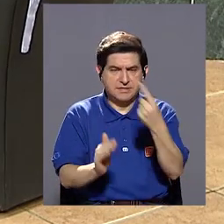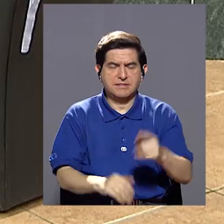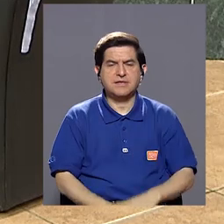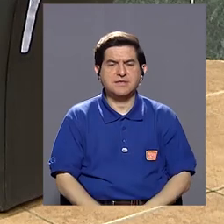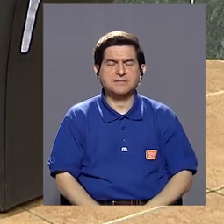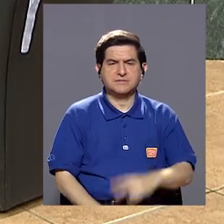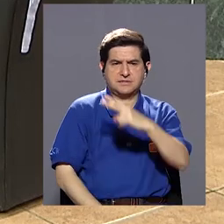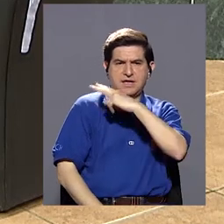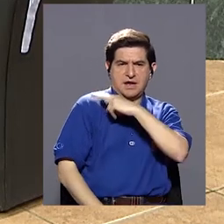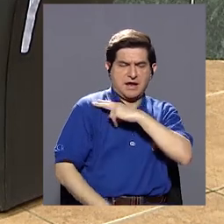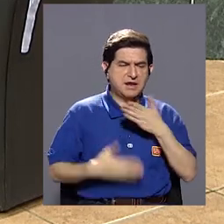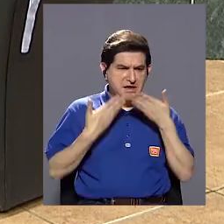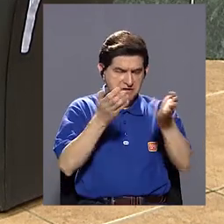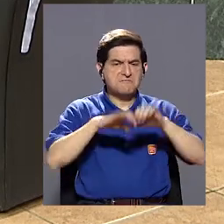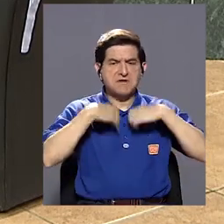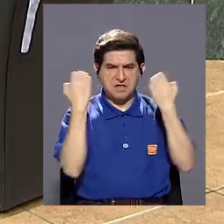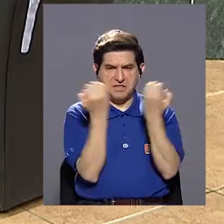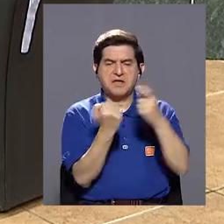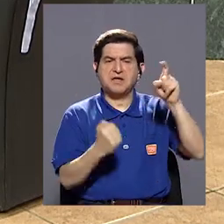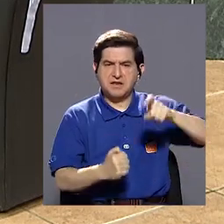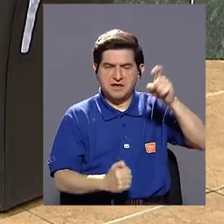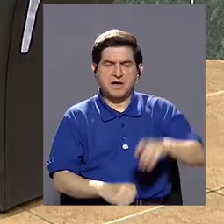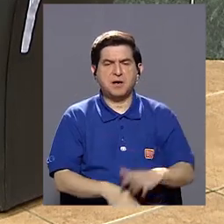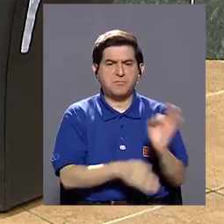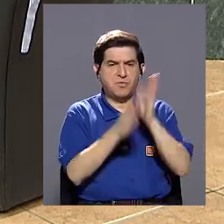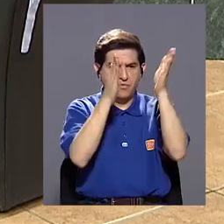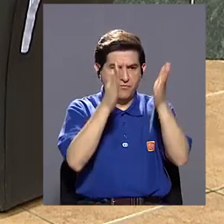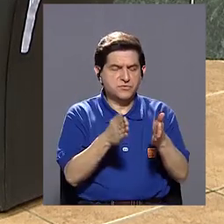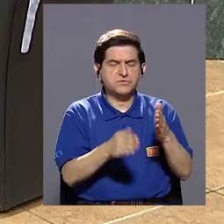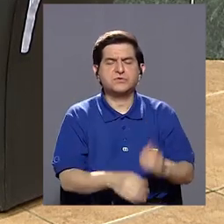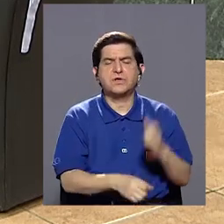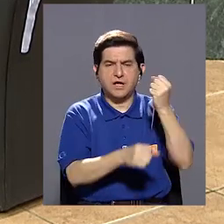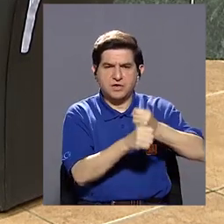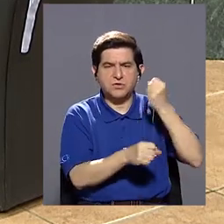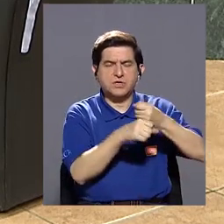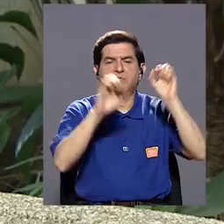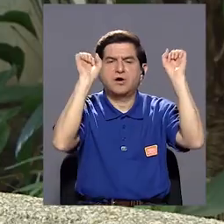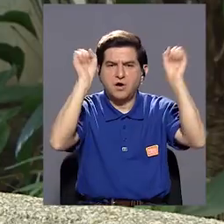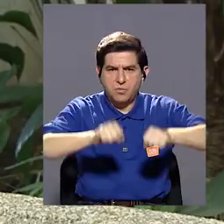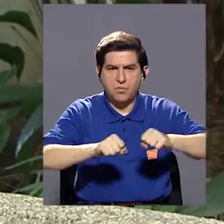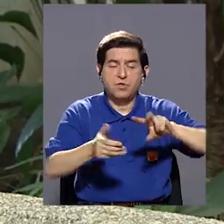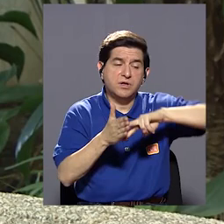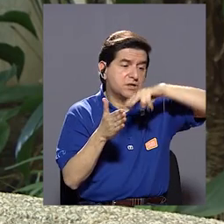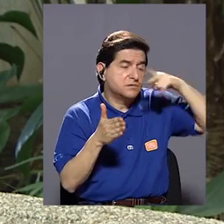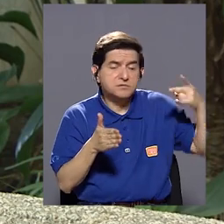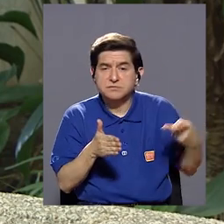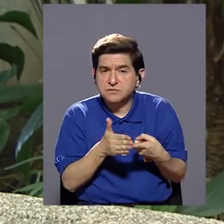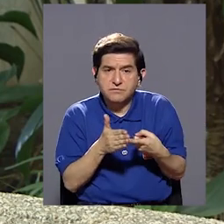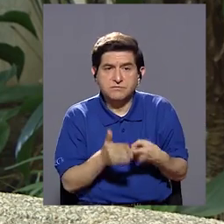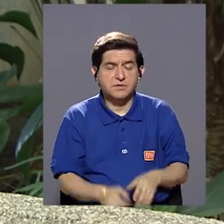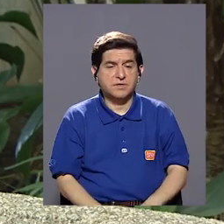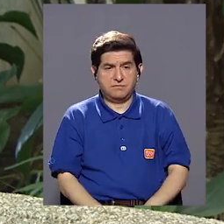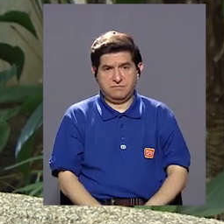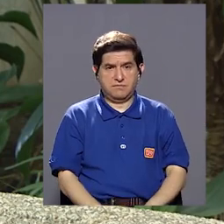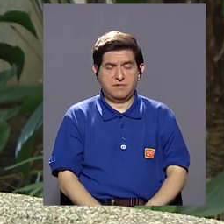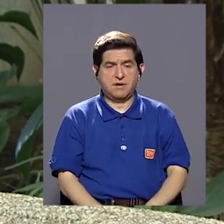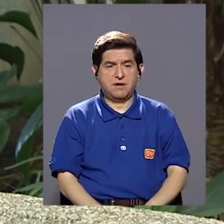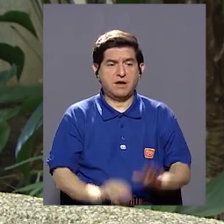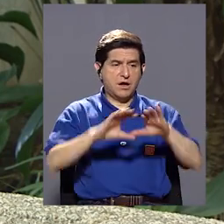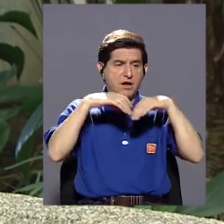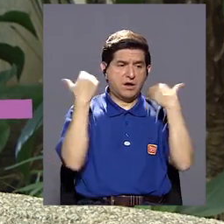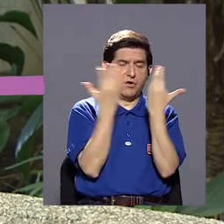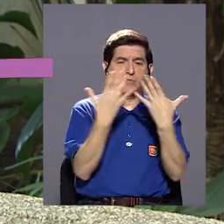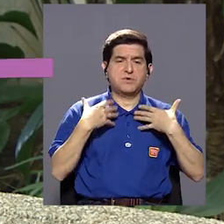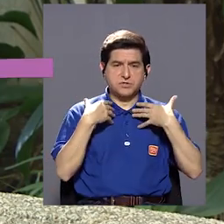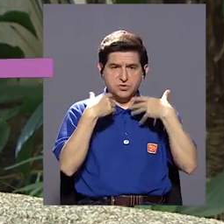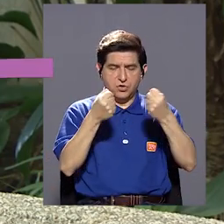que el patrono puede otorgar el equipamiento que requiere el funcionario para realizar sus actividades. Eso significa de que necesariamente la Comisión